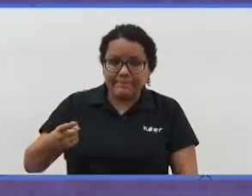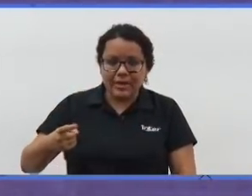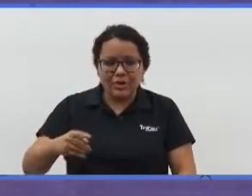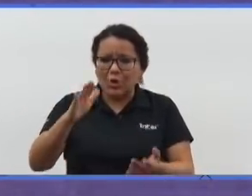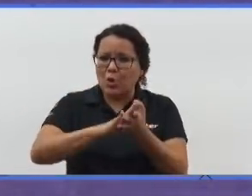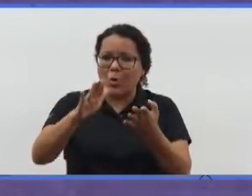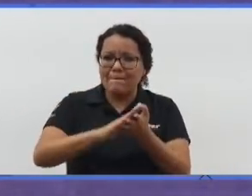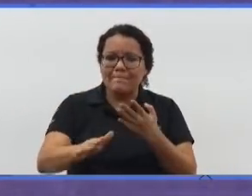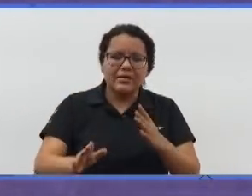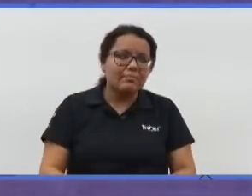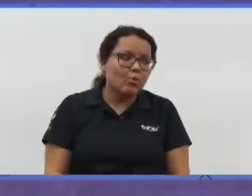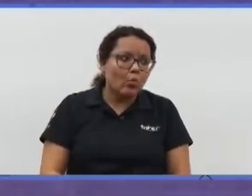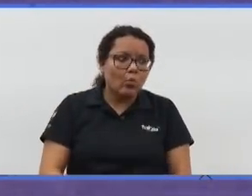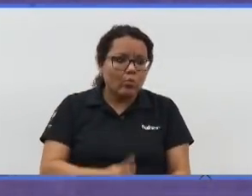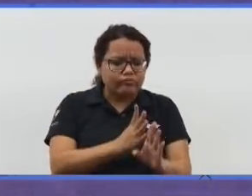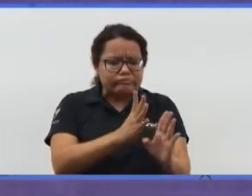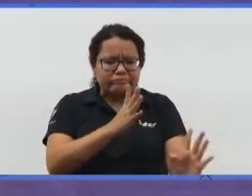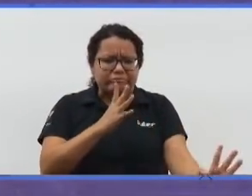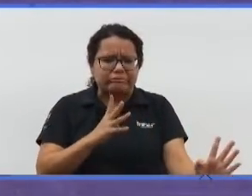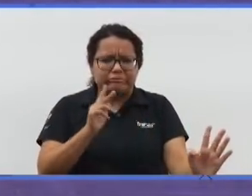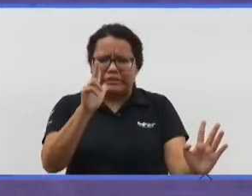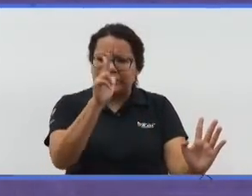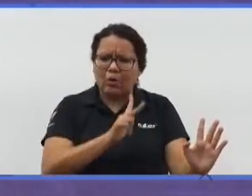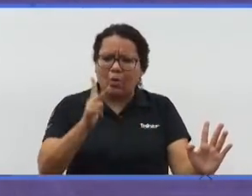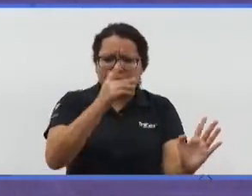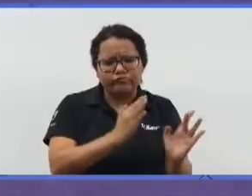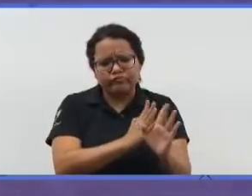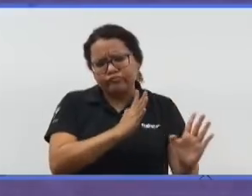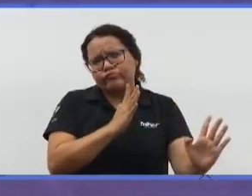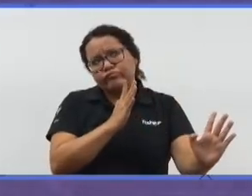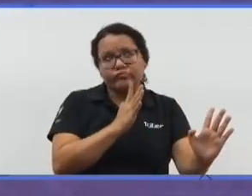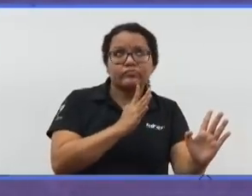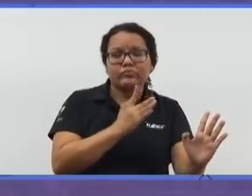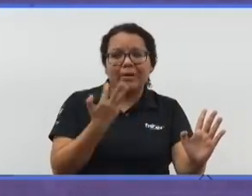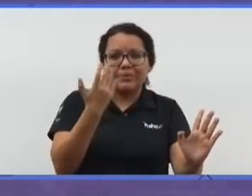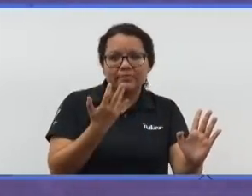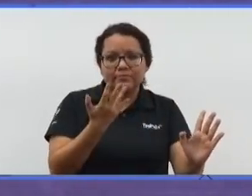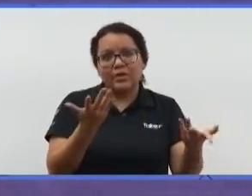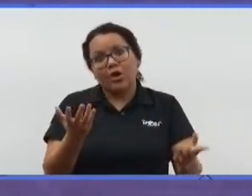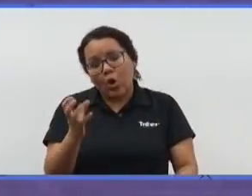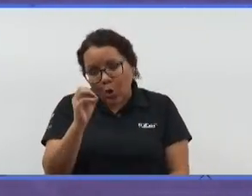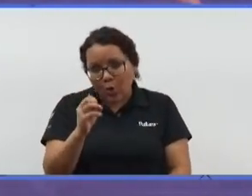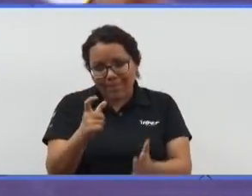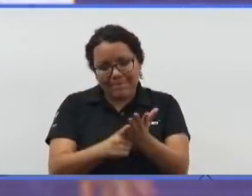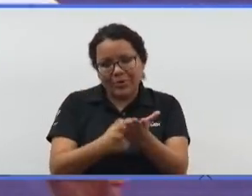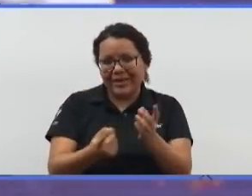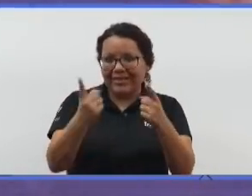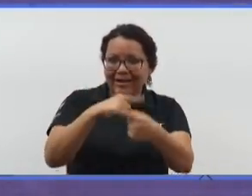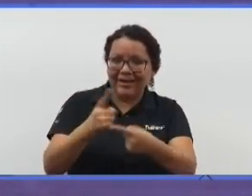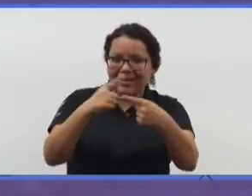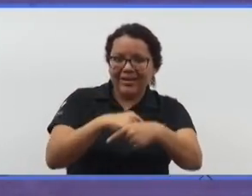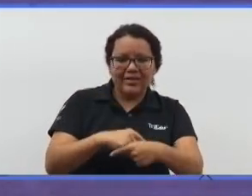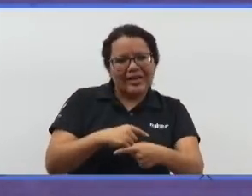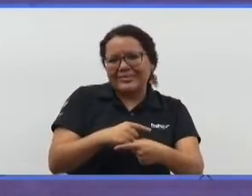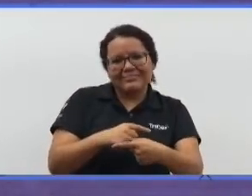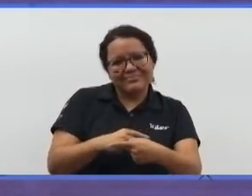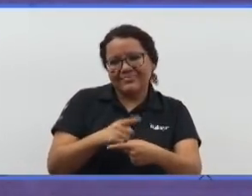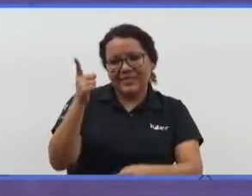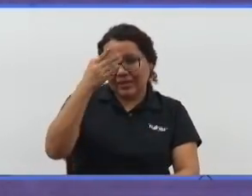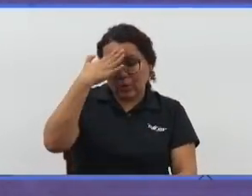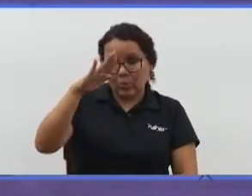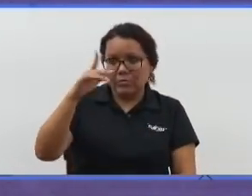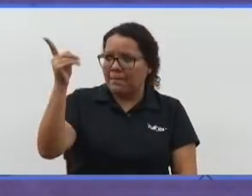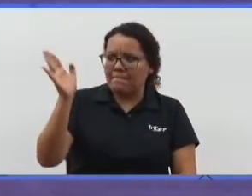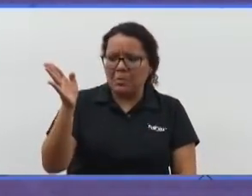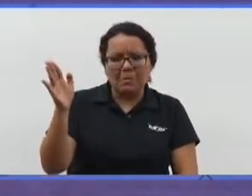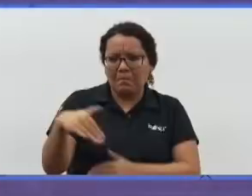tres horas para ponerlo se use para convertir la moneda dólares y viceversa mire ahí no